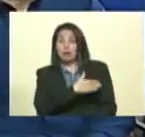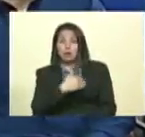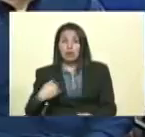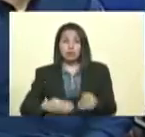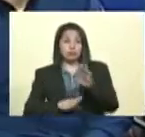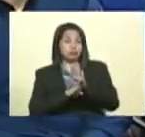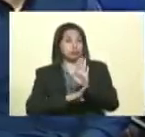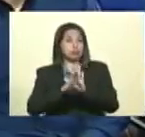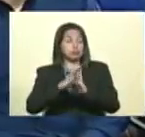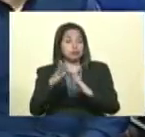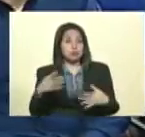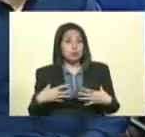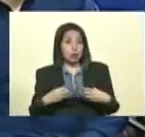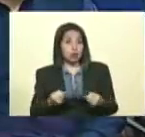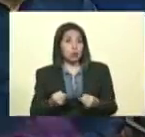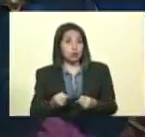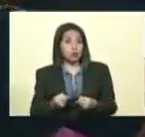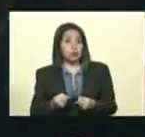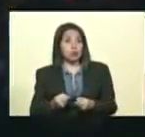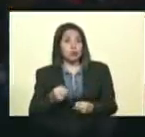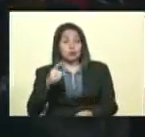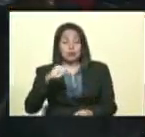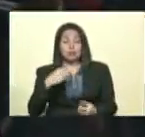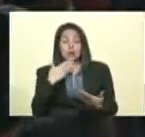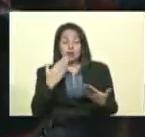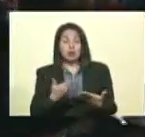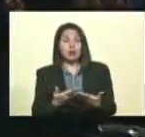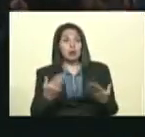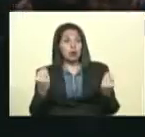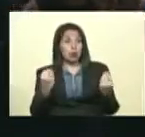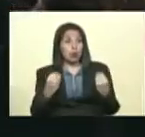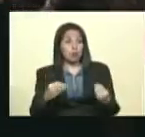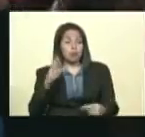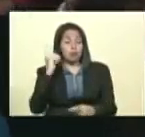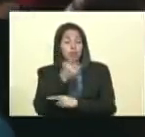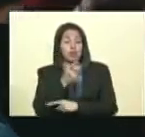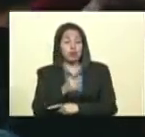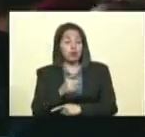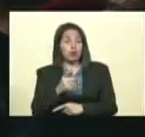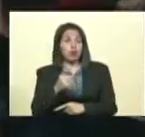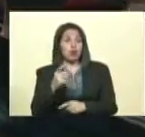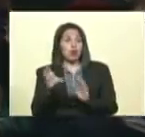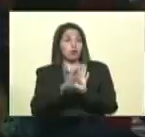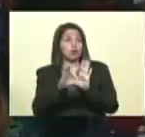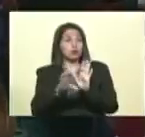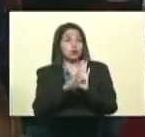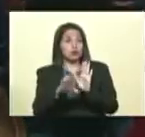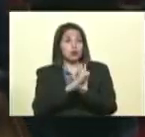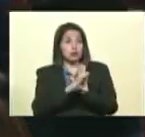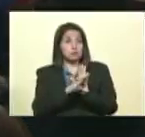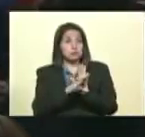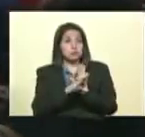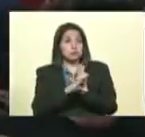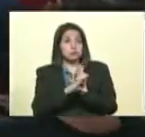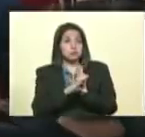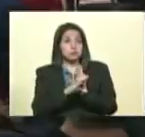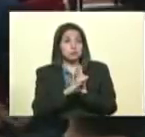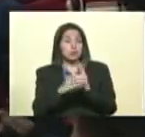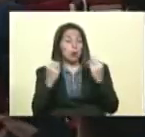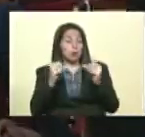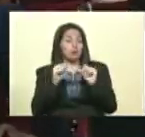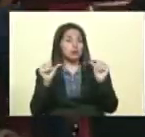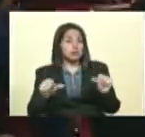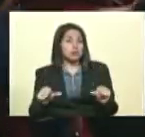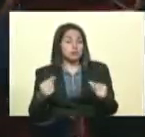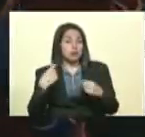desarrollando en salud, porque para nosotros es palabra santa el mandato constitucional. Nosotros tenemos que ir en la consecución definitiva del Sistema